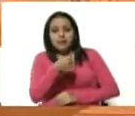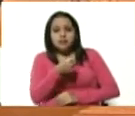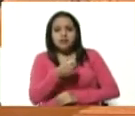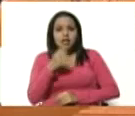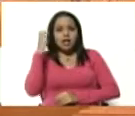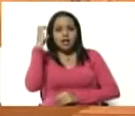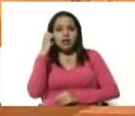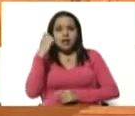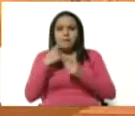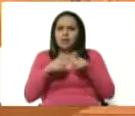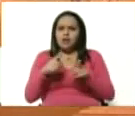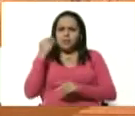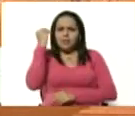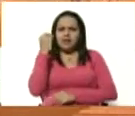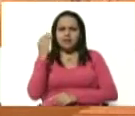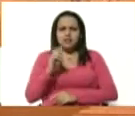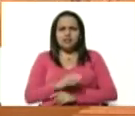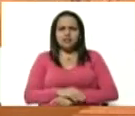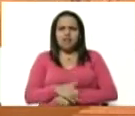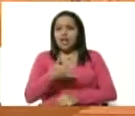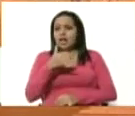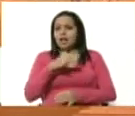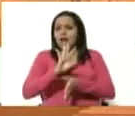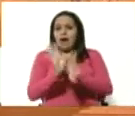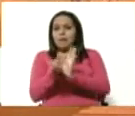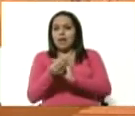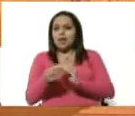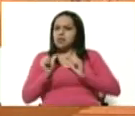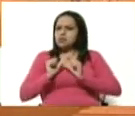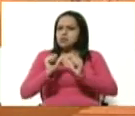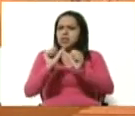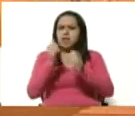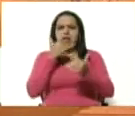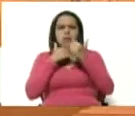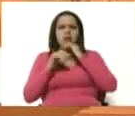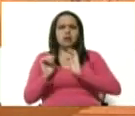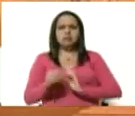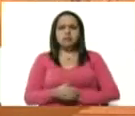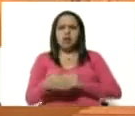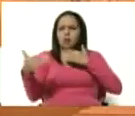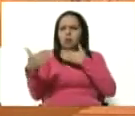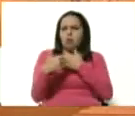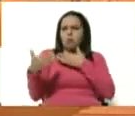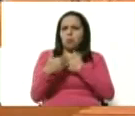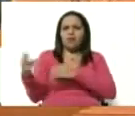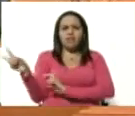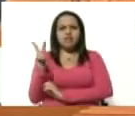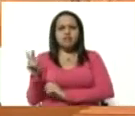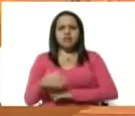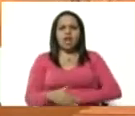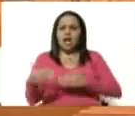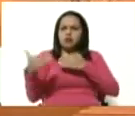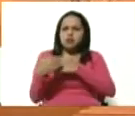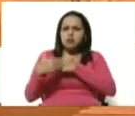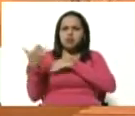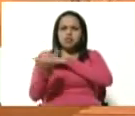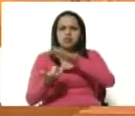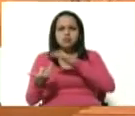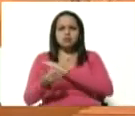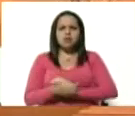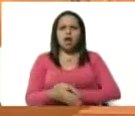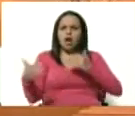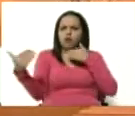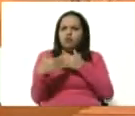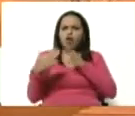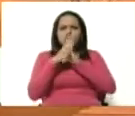ellos pretenden corregir el error, continuando en el error, agrediendo a Venezuela, agrediendo a las instituciones,